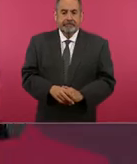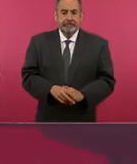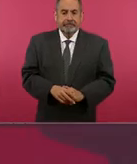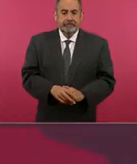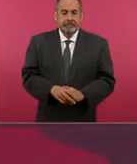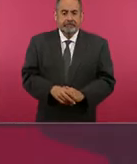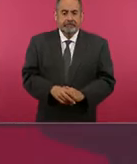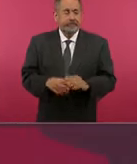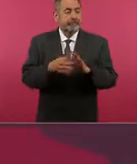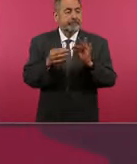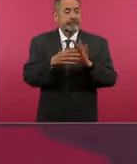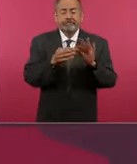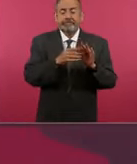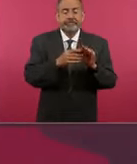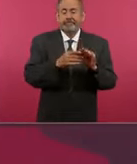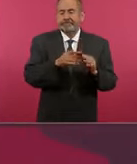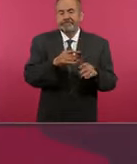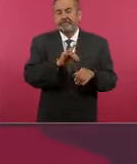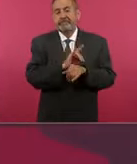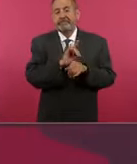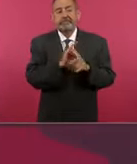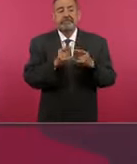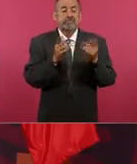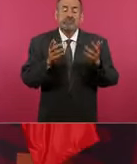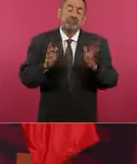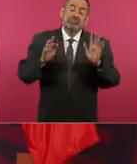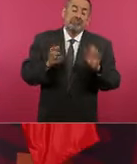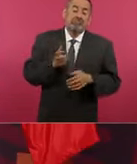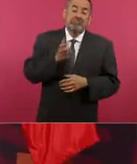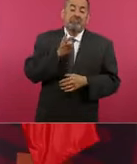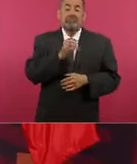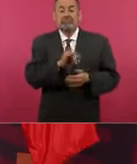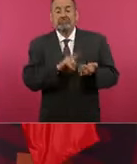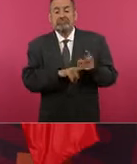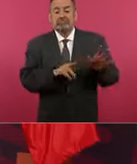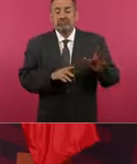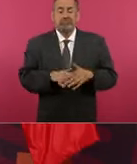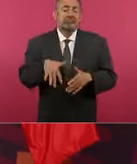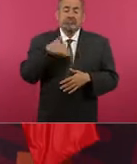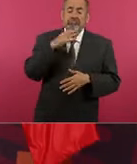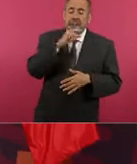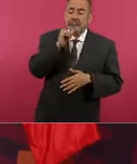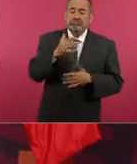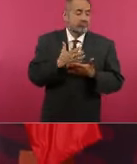Y luego salen con el cuento, es que así no se corrompen,